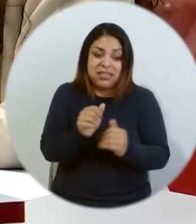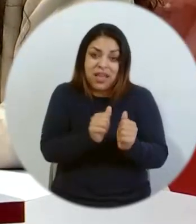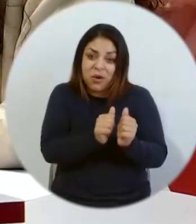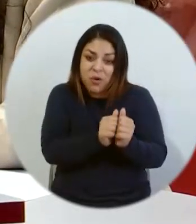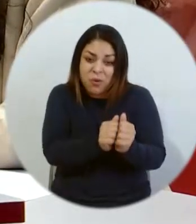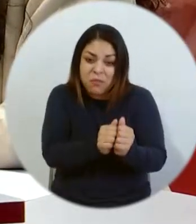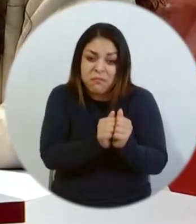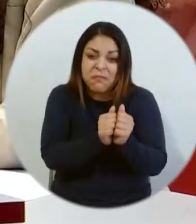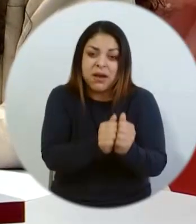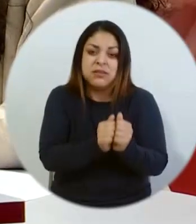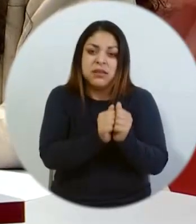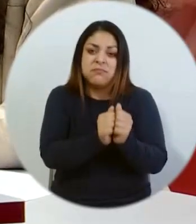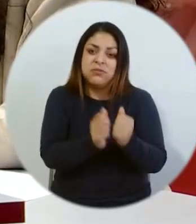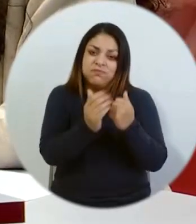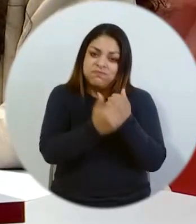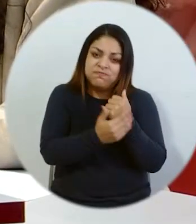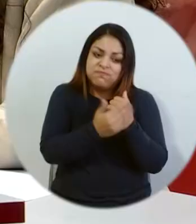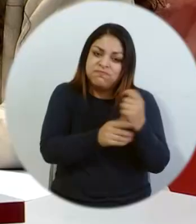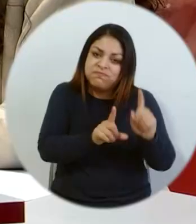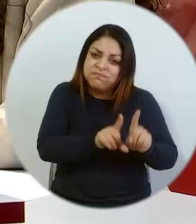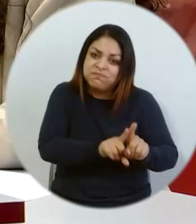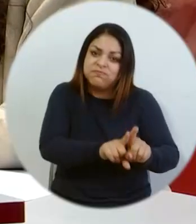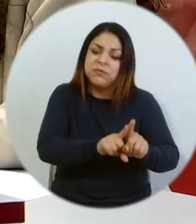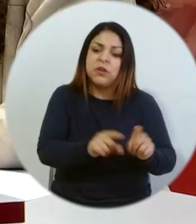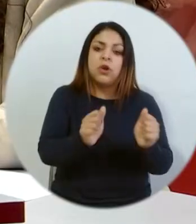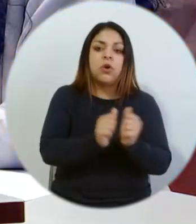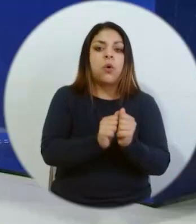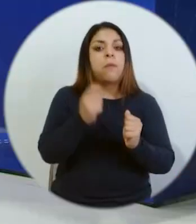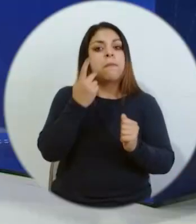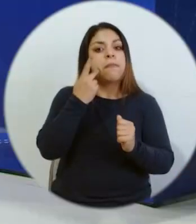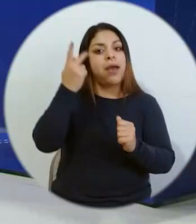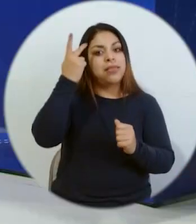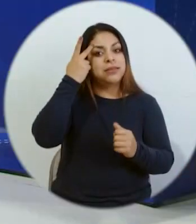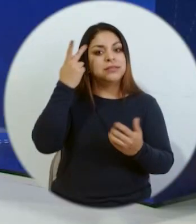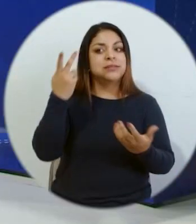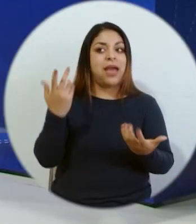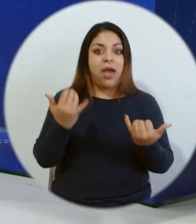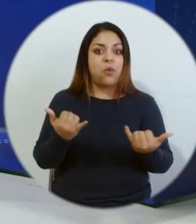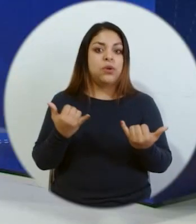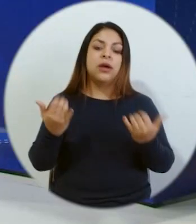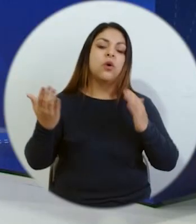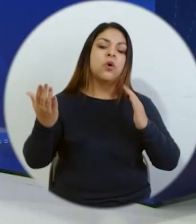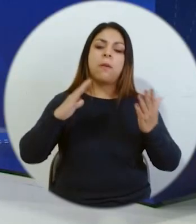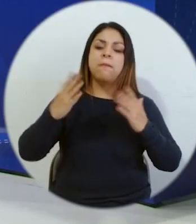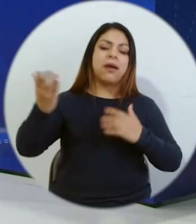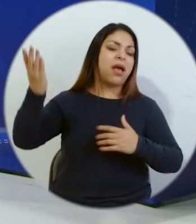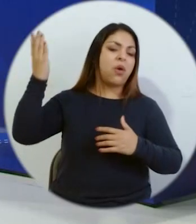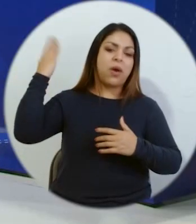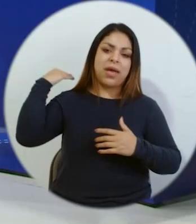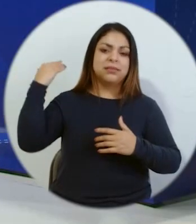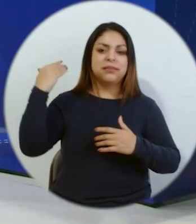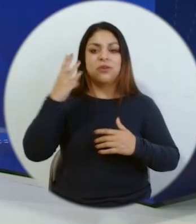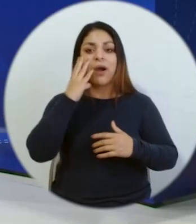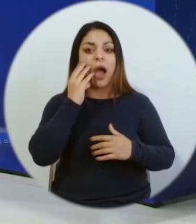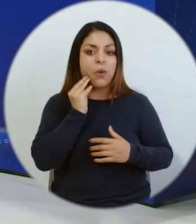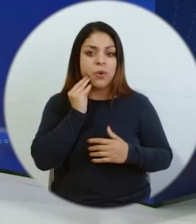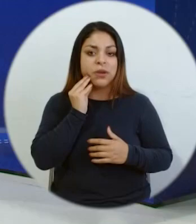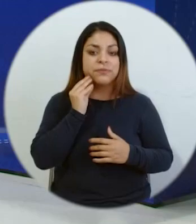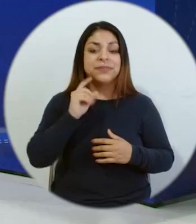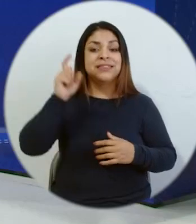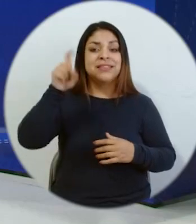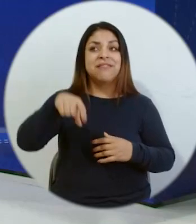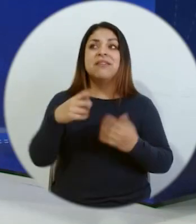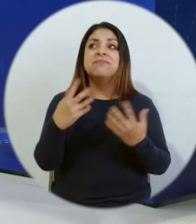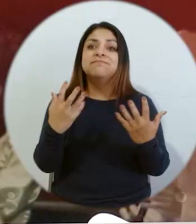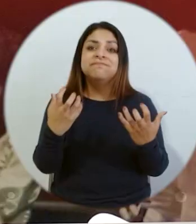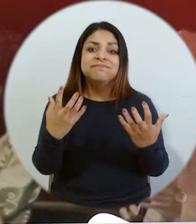más acompañamiento con los padres en comparación con nuestros abuelos, ¿verdad? Que no quiero decir que esa vida era más fácil.